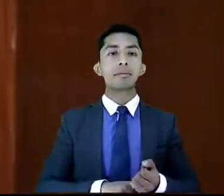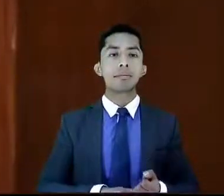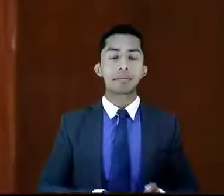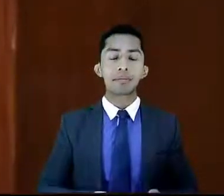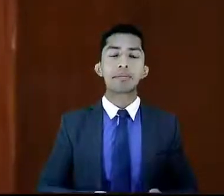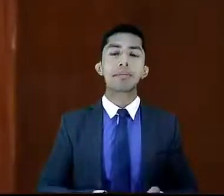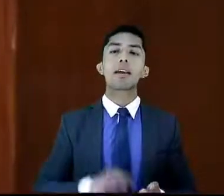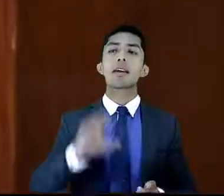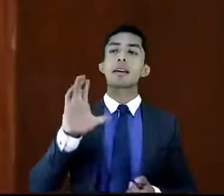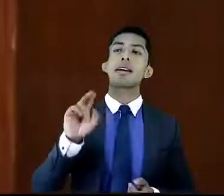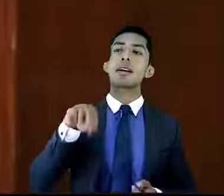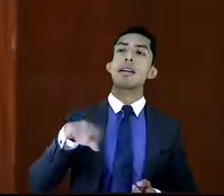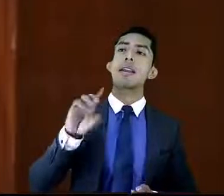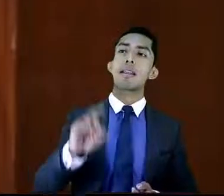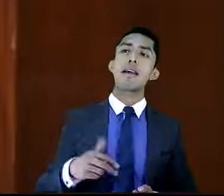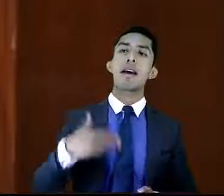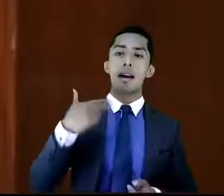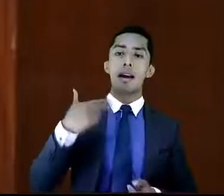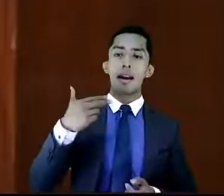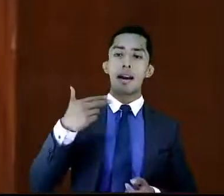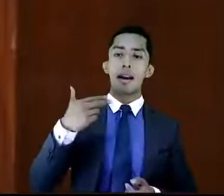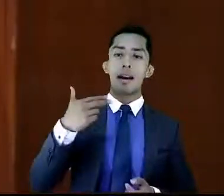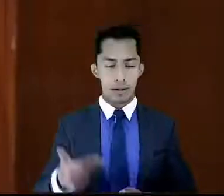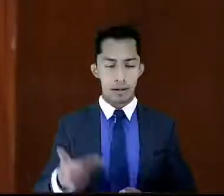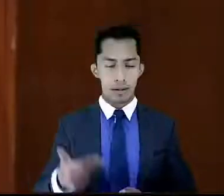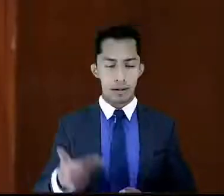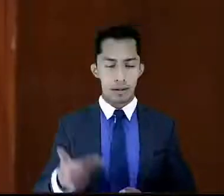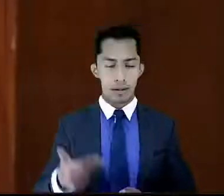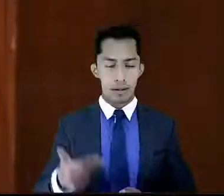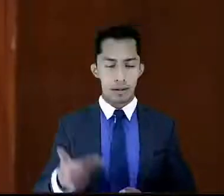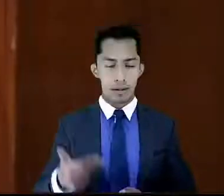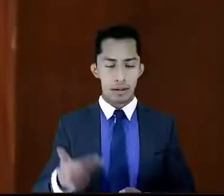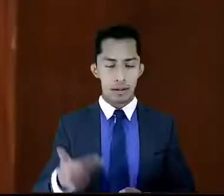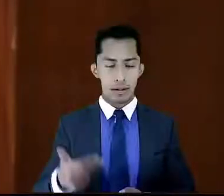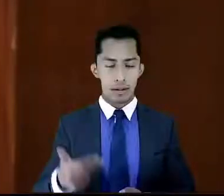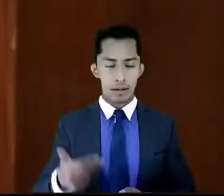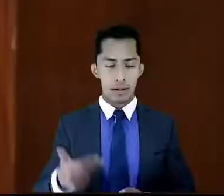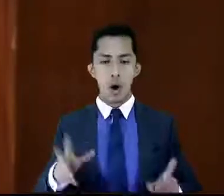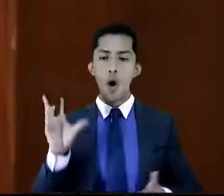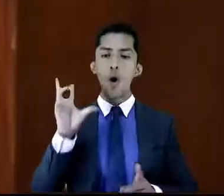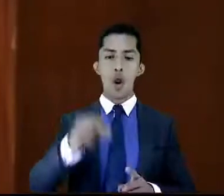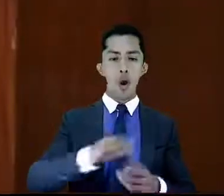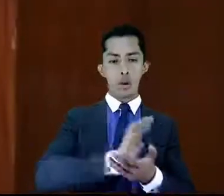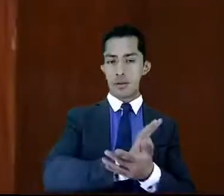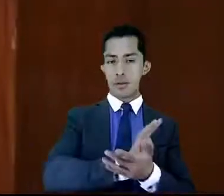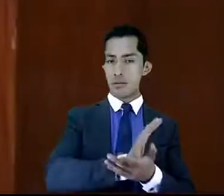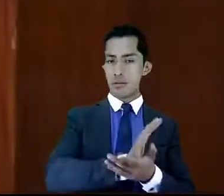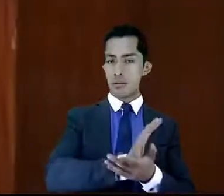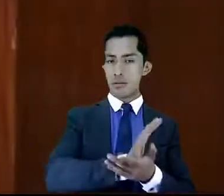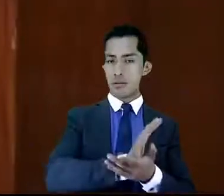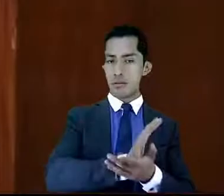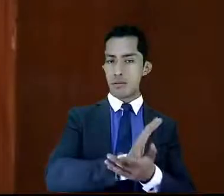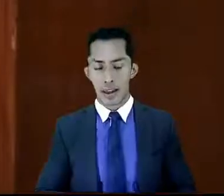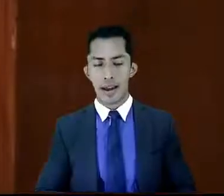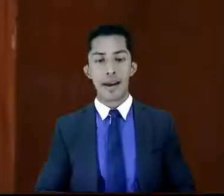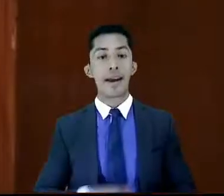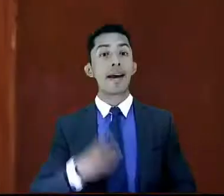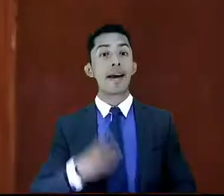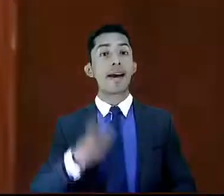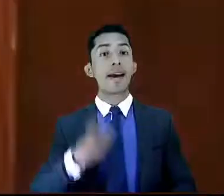Humanos. Sí al matrimonio igualitario, no a la discriminación. Asimismo, en el